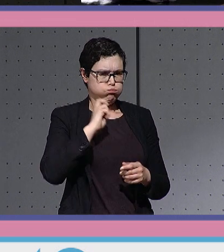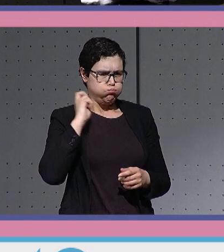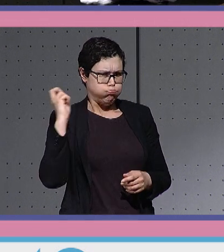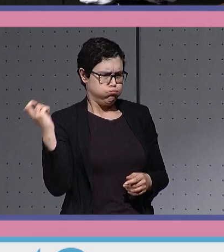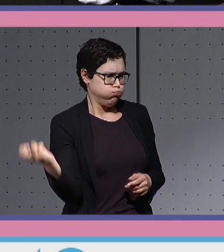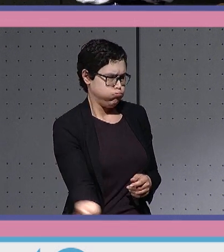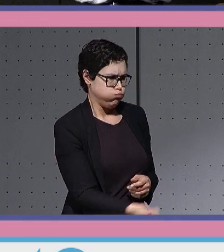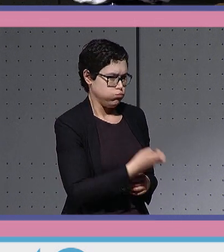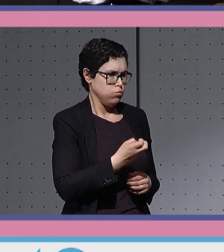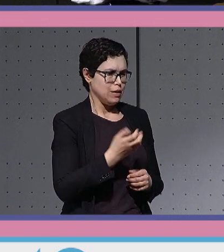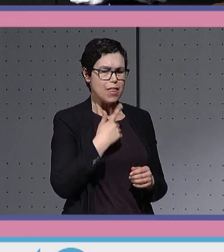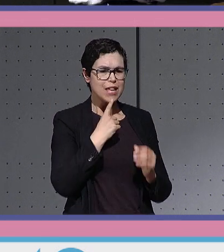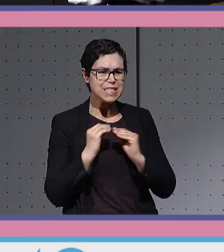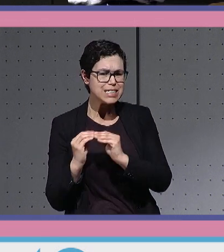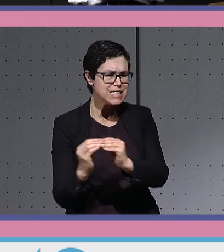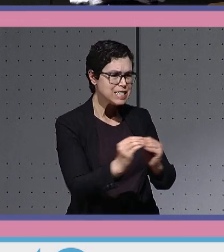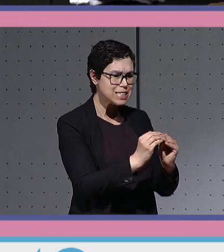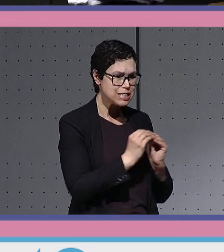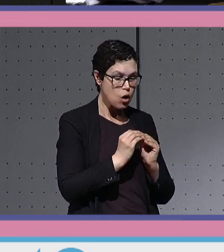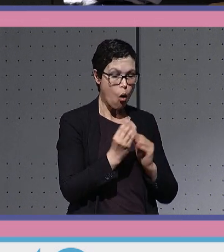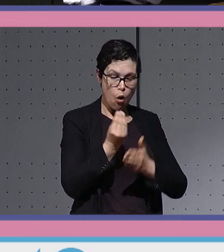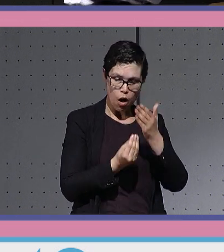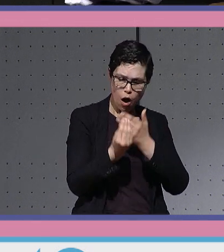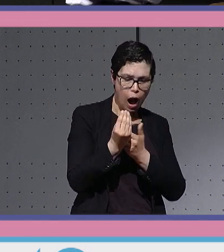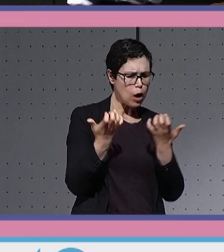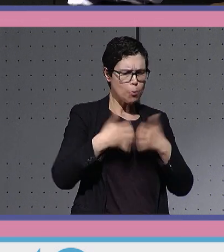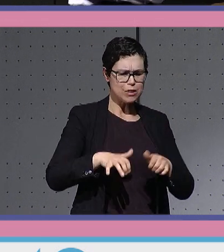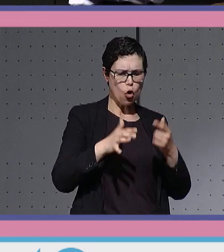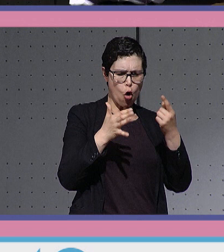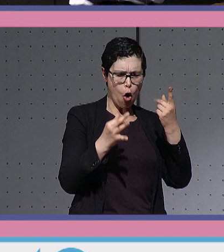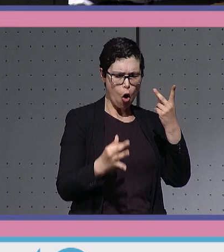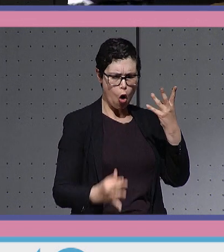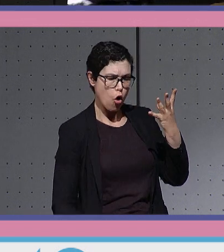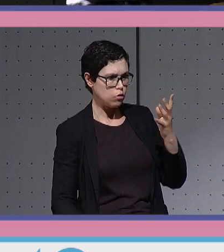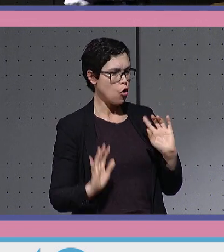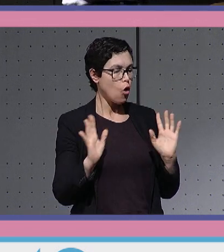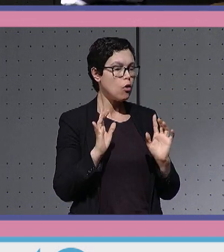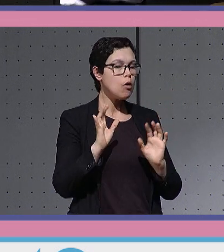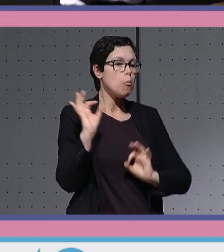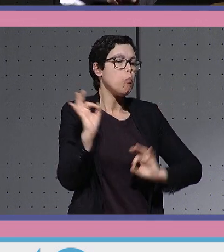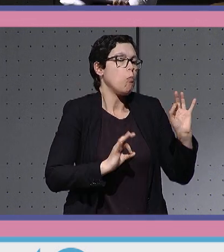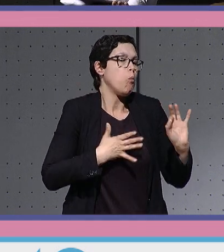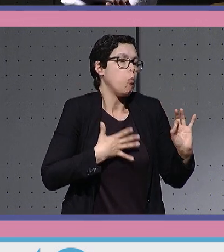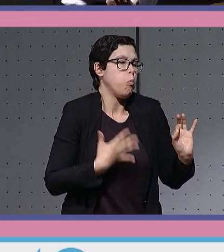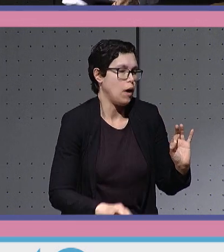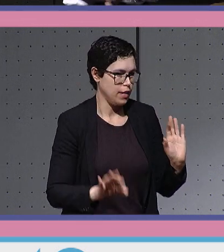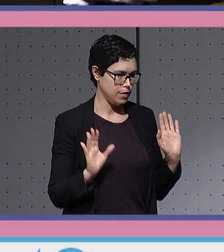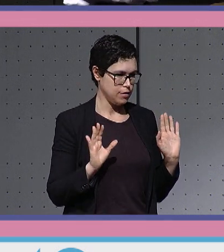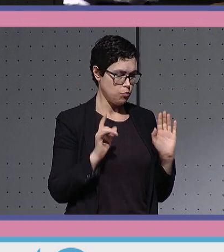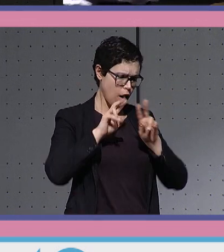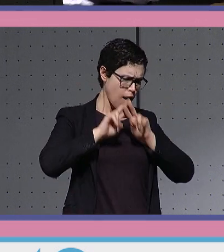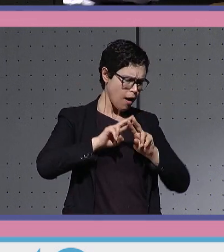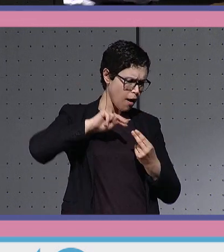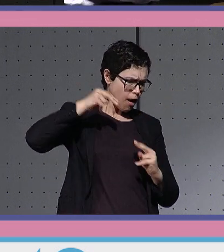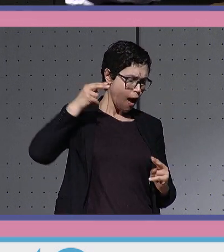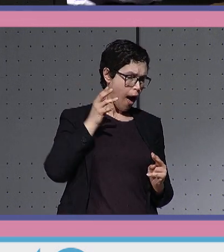No significa que lo vayan a tener, sino que tienen una probabilidad. Sabemos la probabilidad que tiene de tenerlo, pero sí